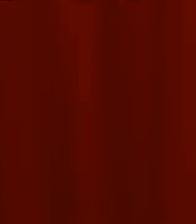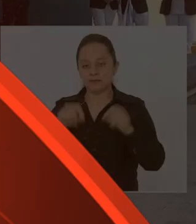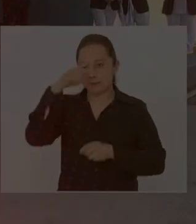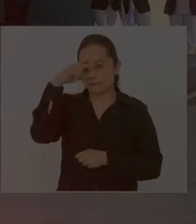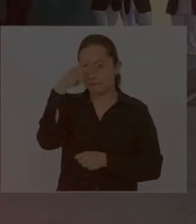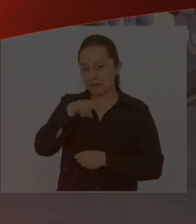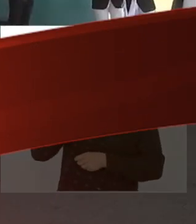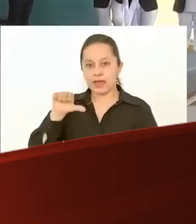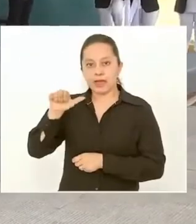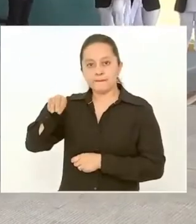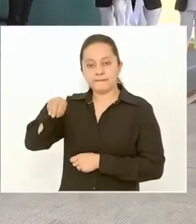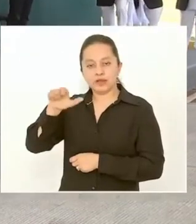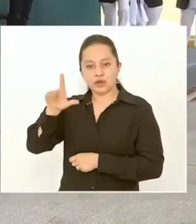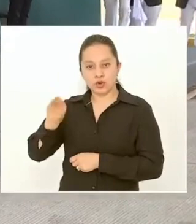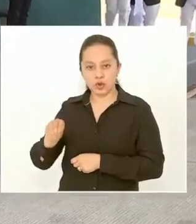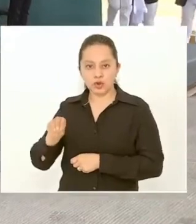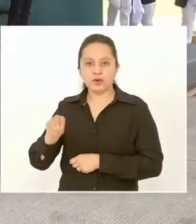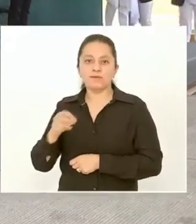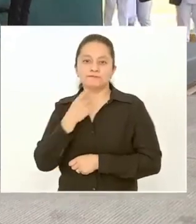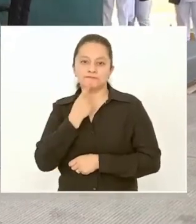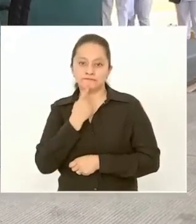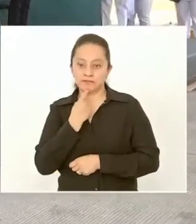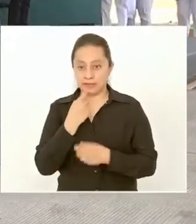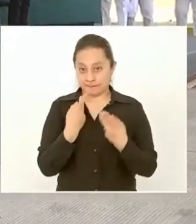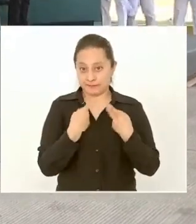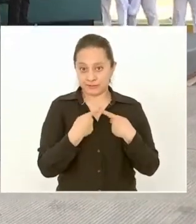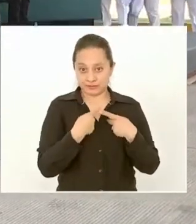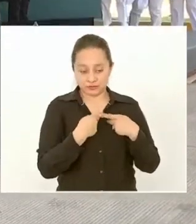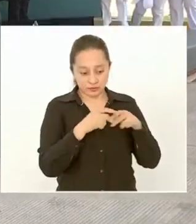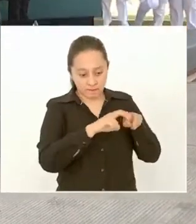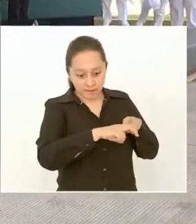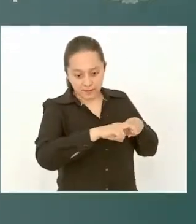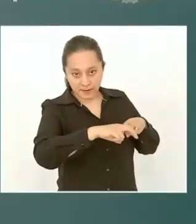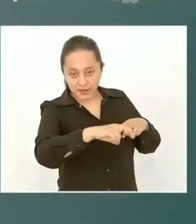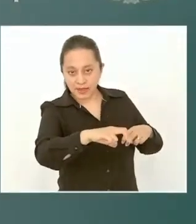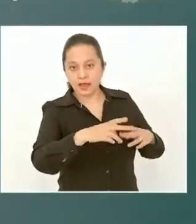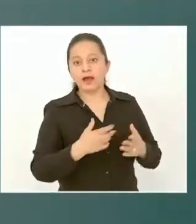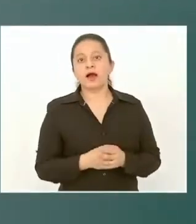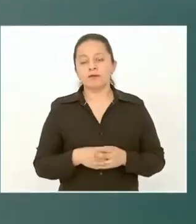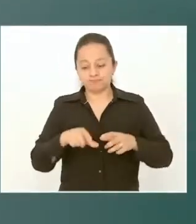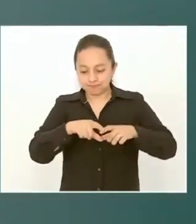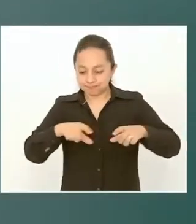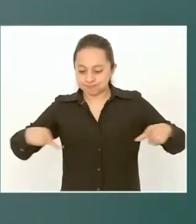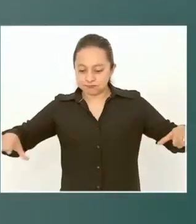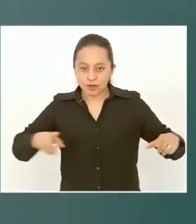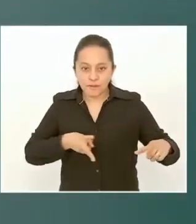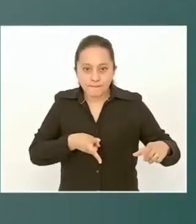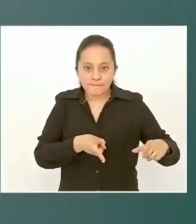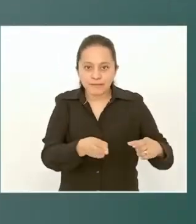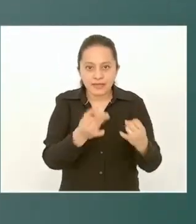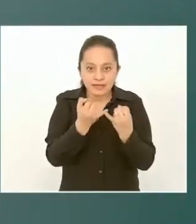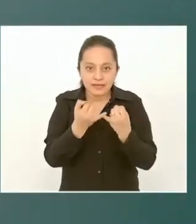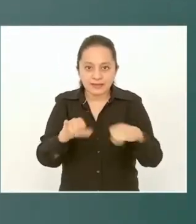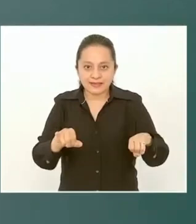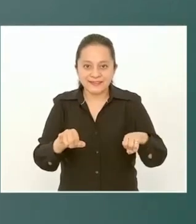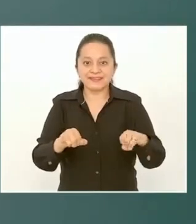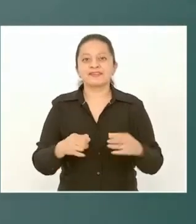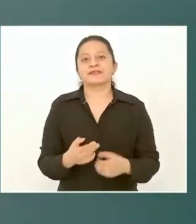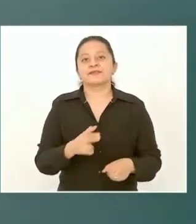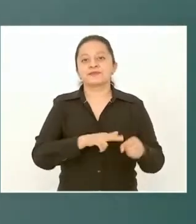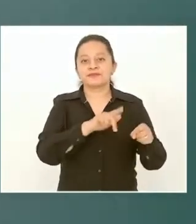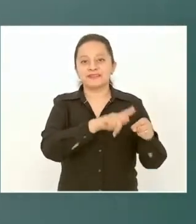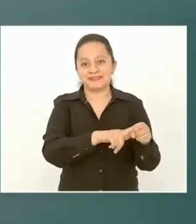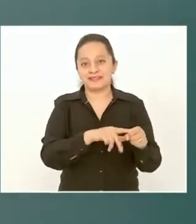licenciado andrés manuel lópez obrador e integrantes del presídium realizarán el corte del listón inaugural del hospital general de